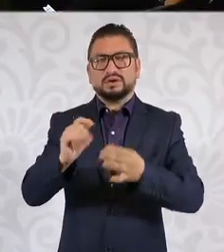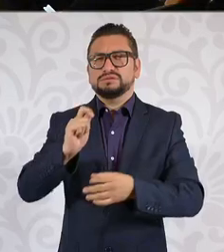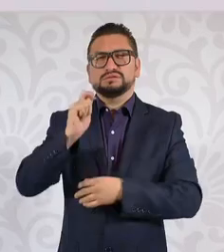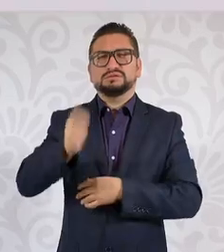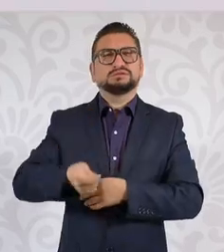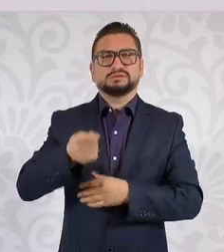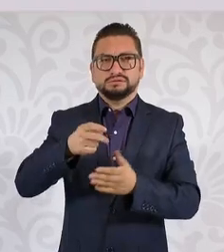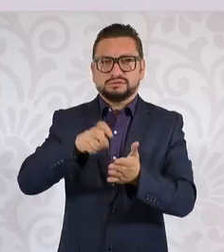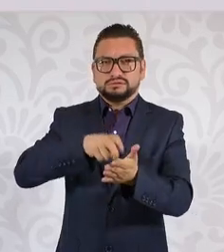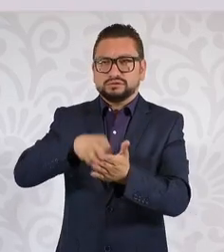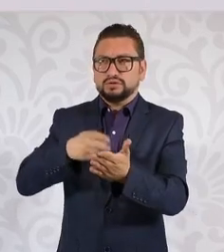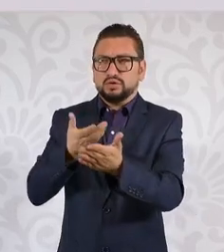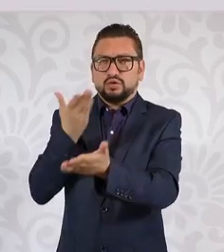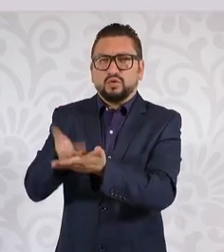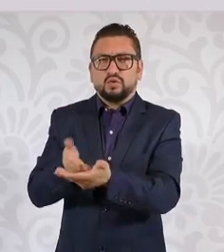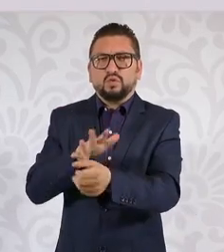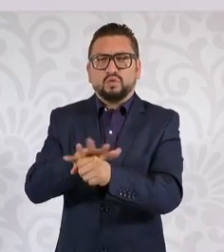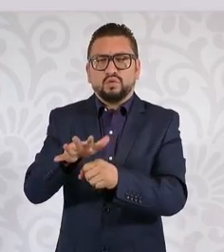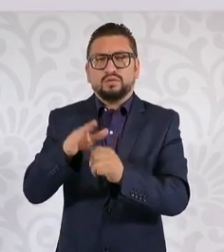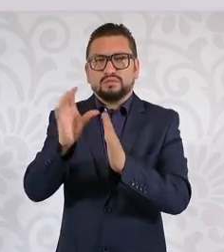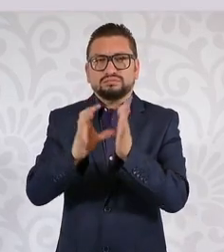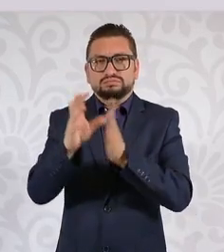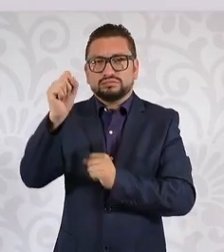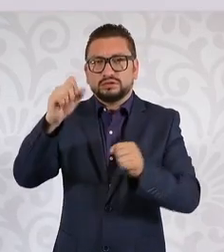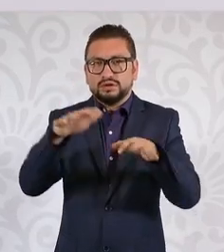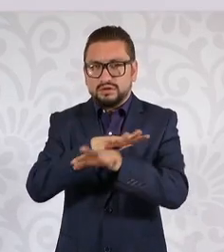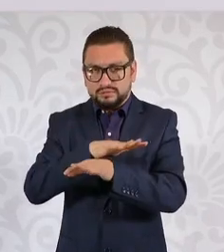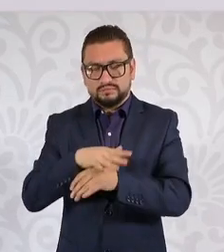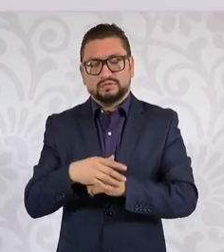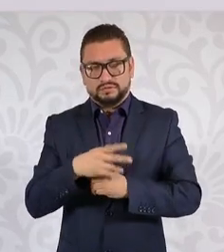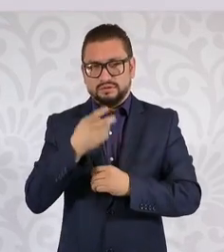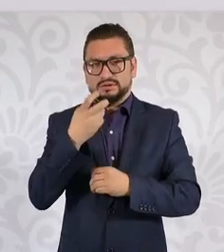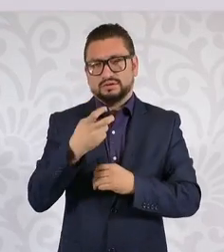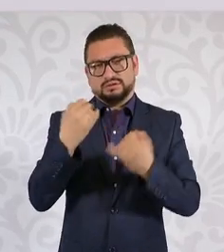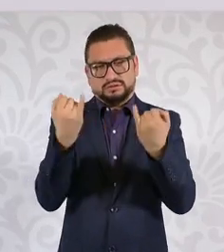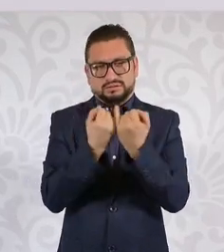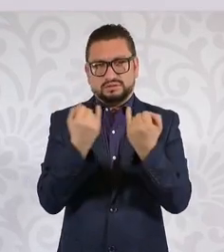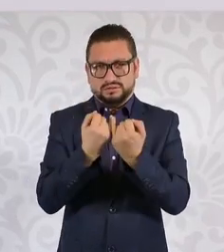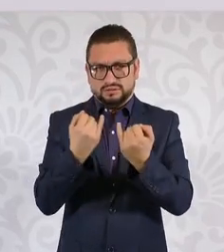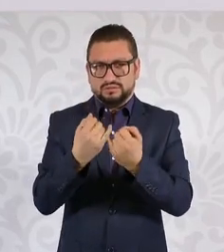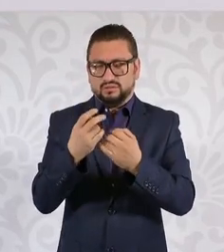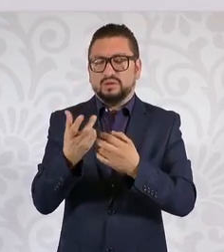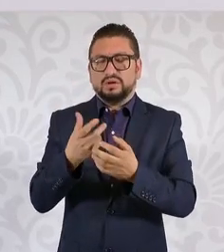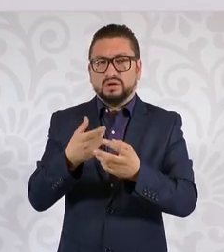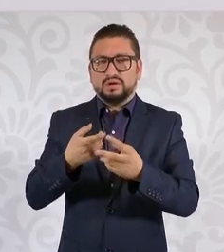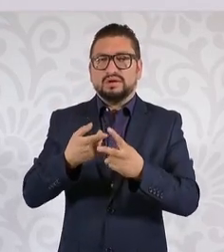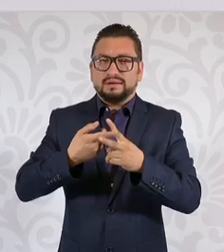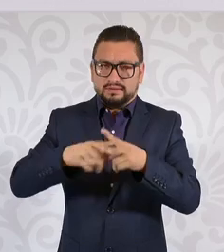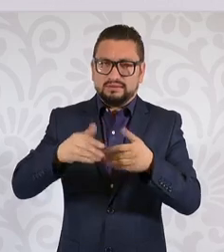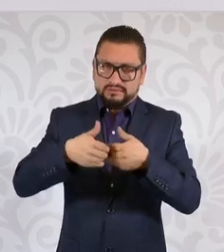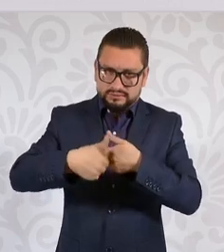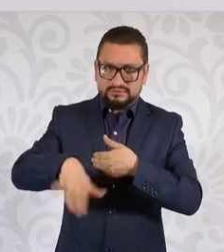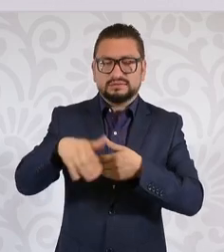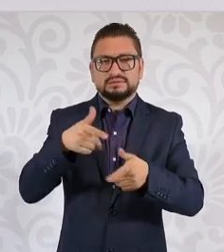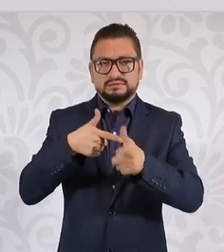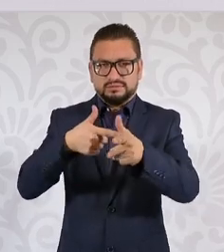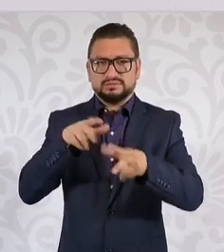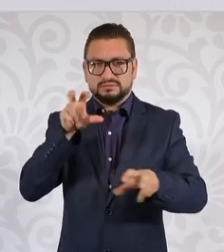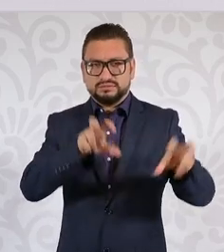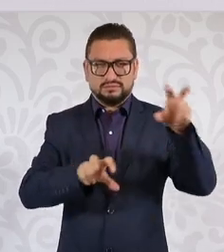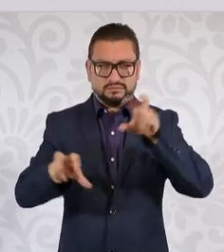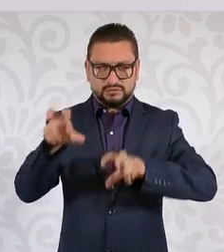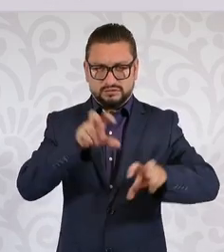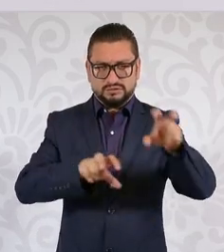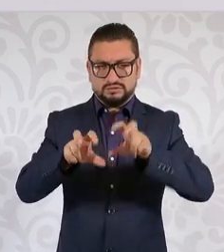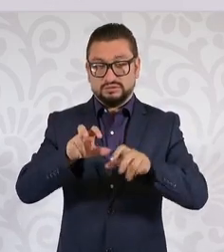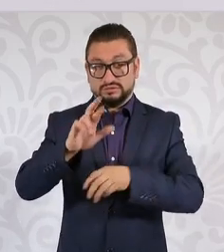reforma constitucional y retomar pues toda la agenda de inversiones. Les recuerdo que